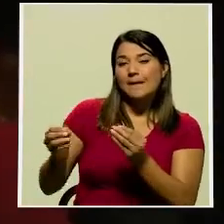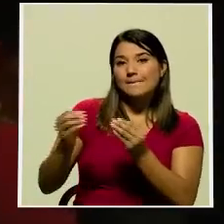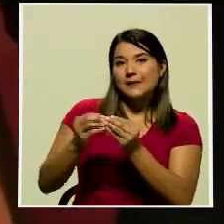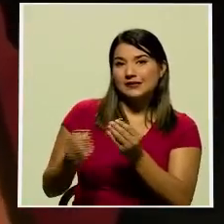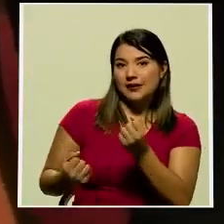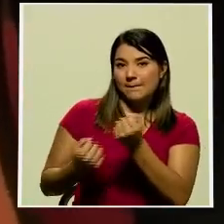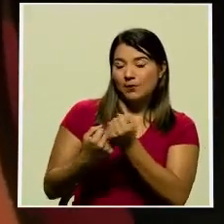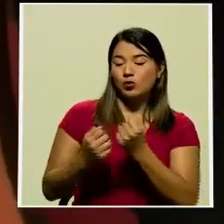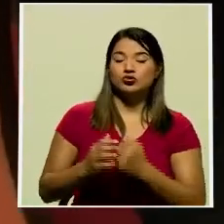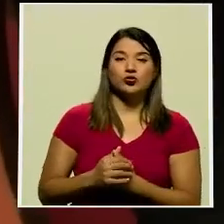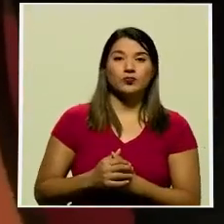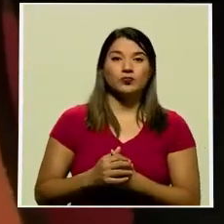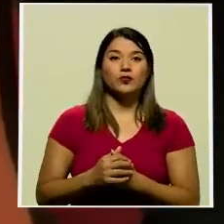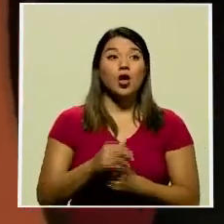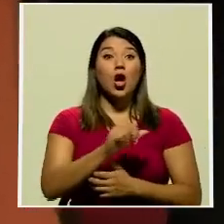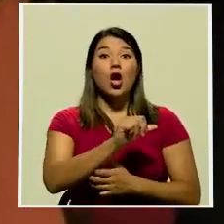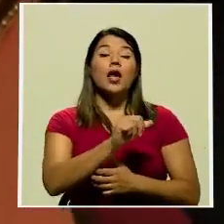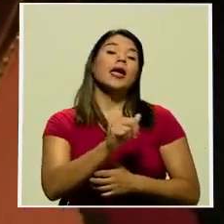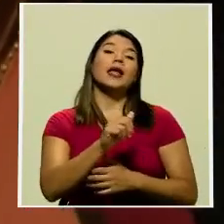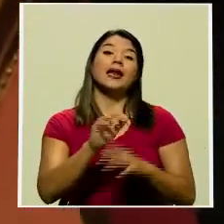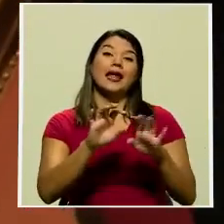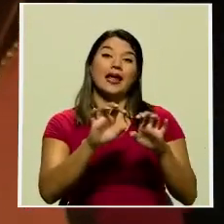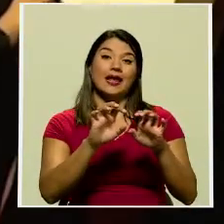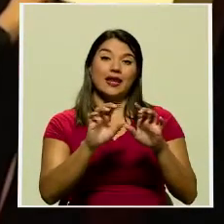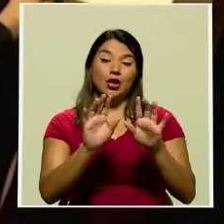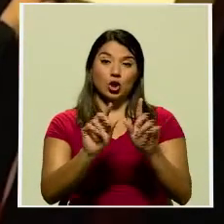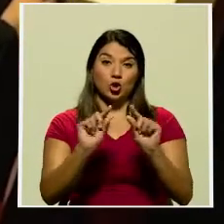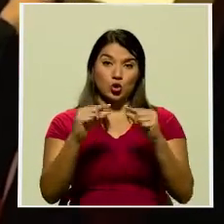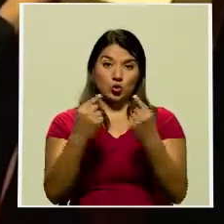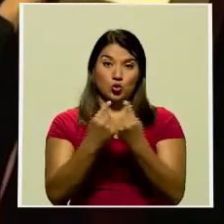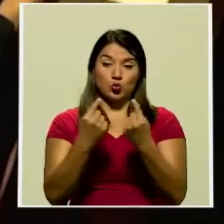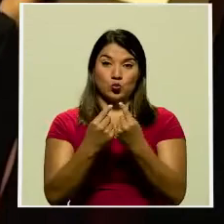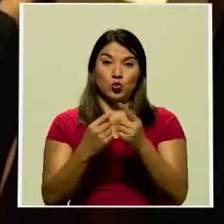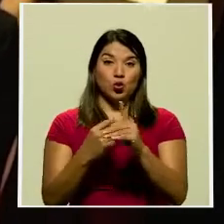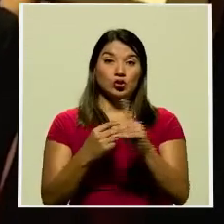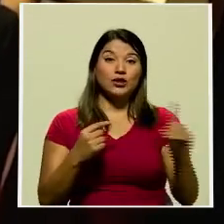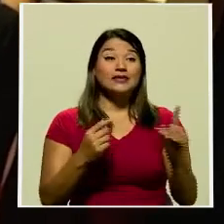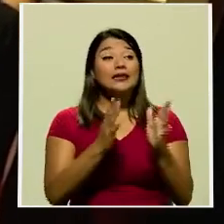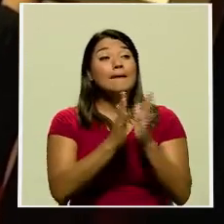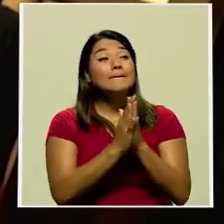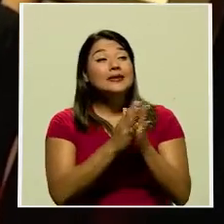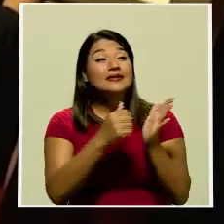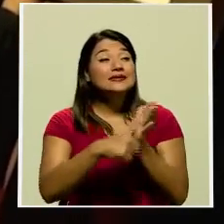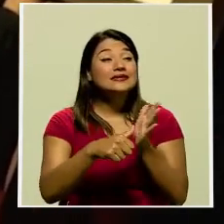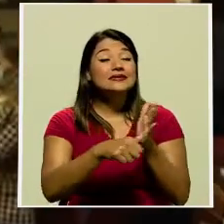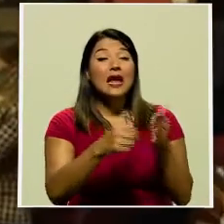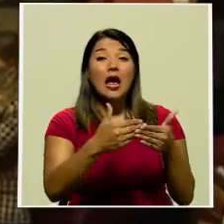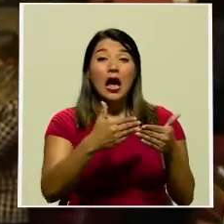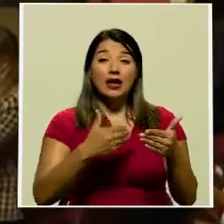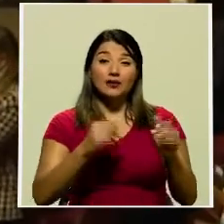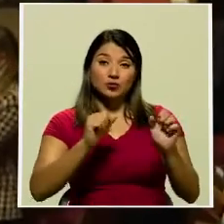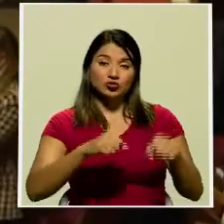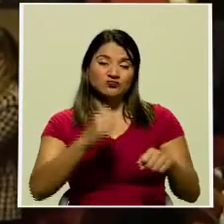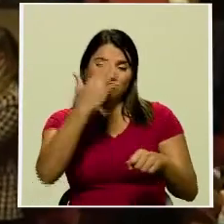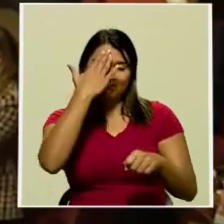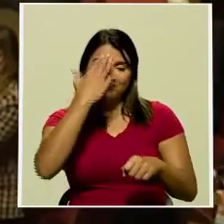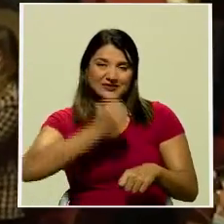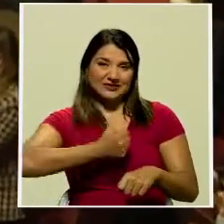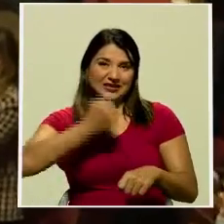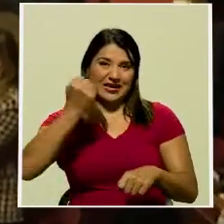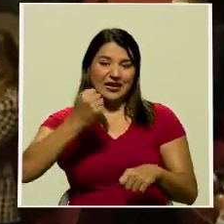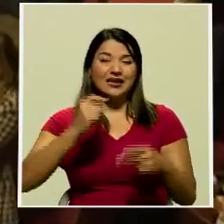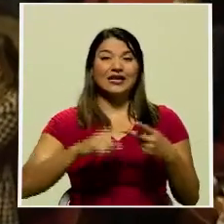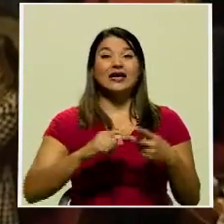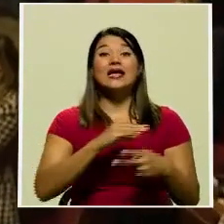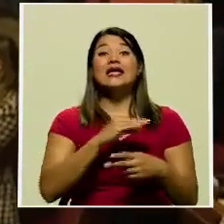su parte, la oposición ultraderechista pide que se convoquen elecciones lo antes posible, convencida de ganarlas, mientras la derecha moderada,